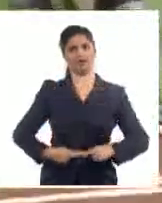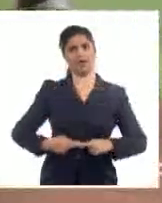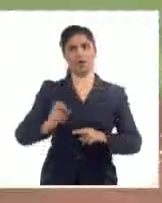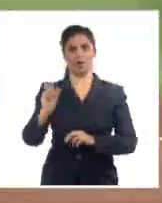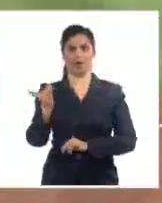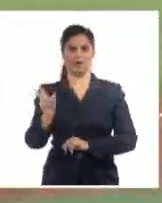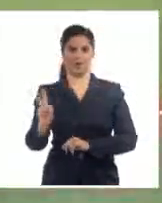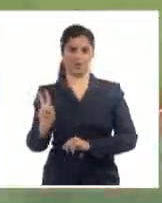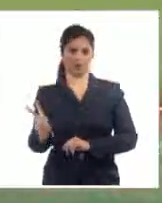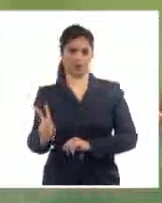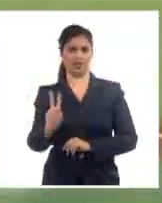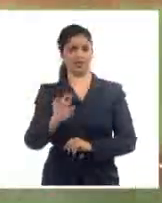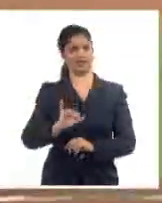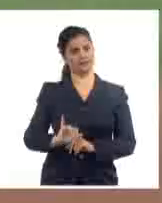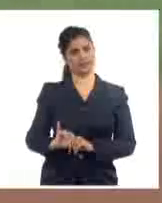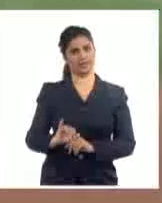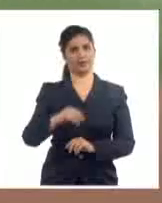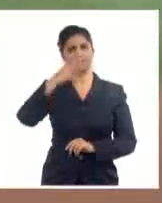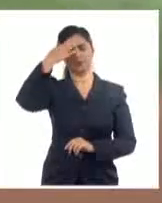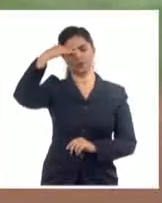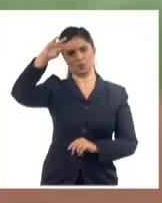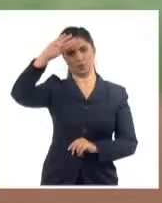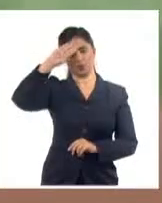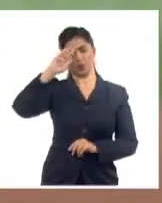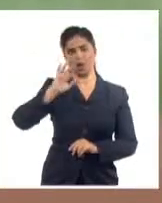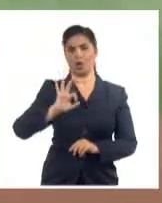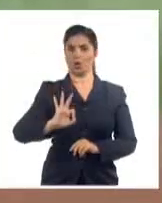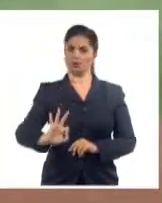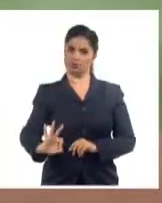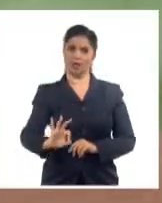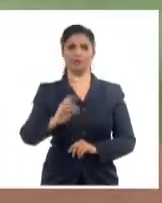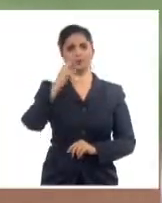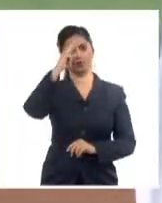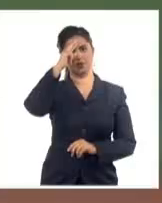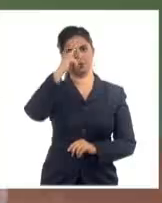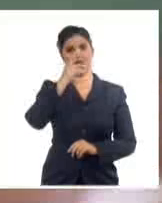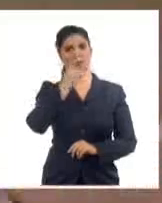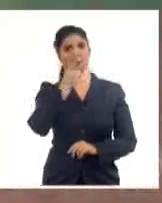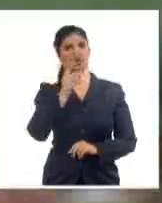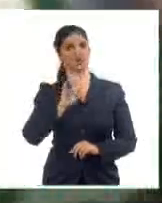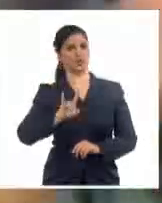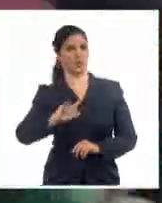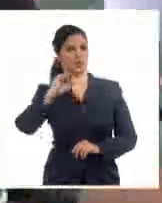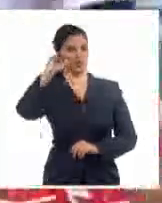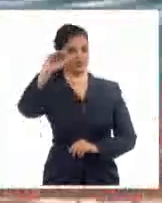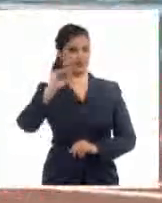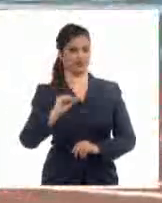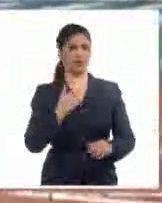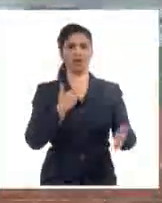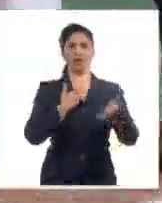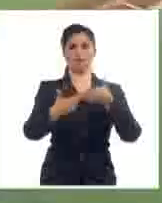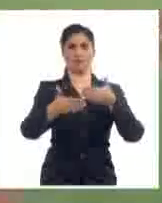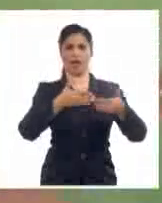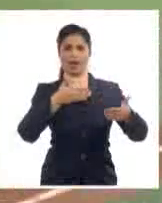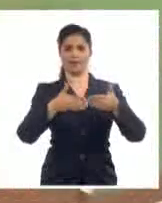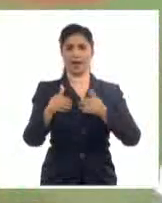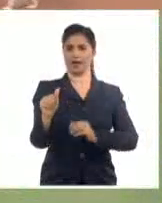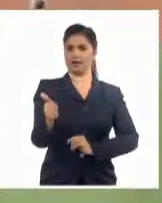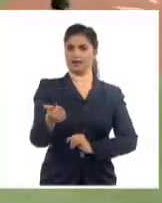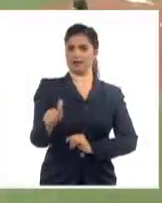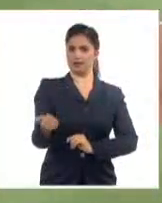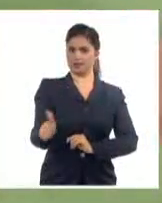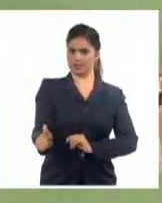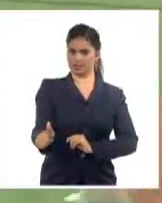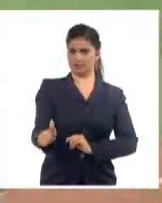en el 6º escaño, Cuba en el 8º, República Dominicana en la 9ª plaza, Panamá aparece 10º y